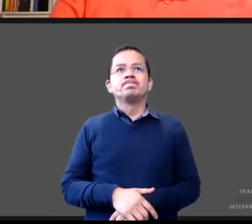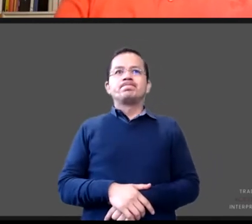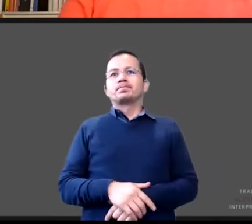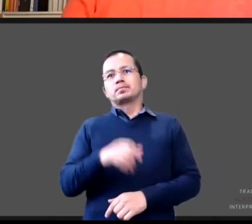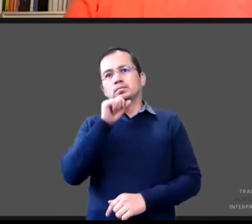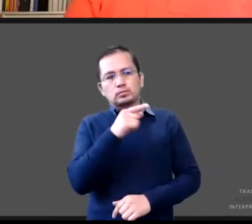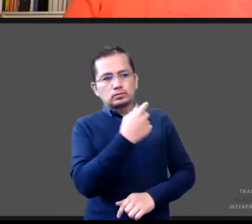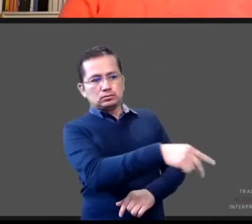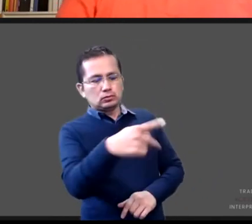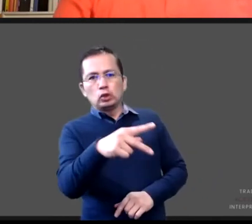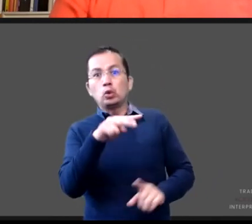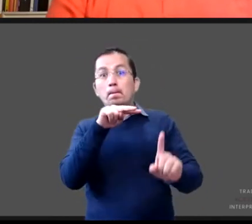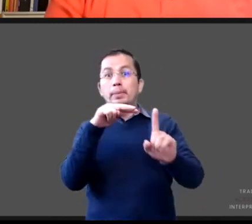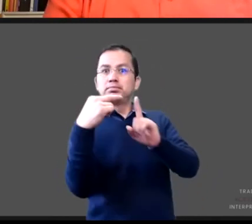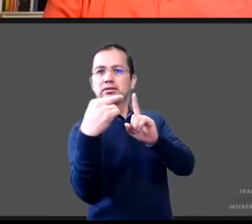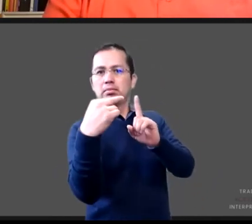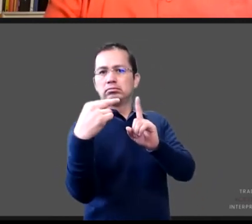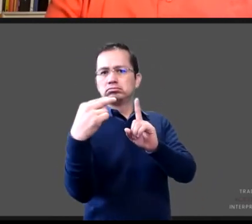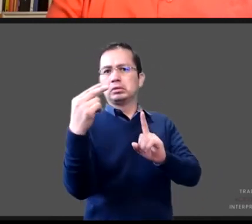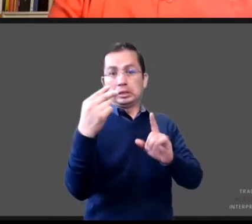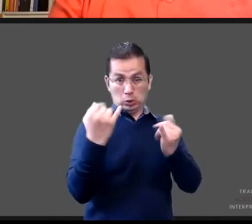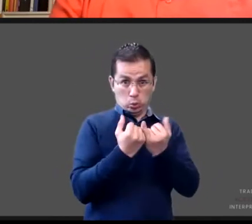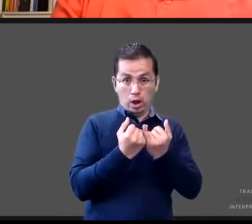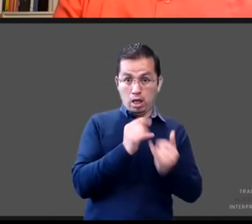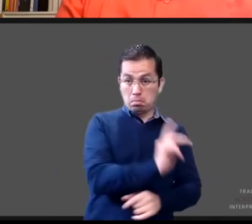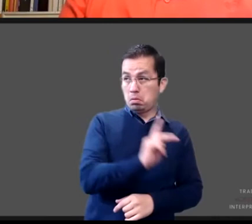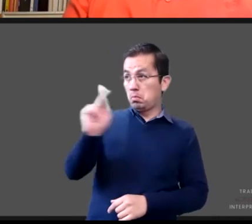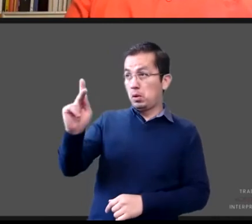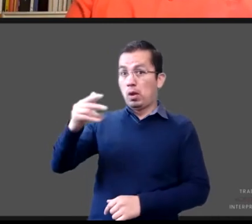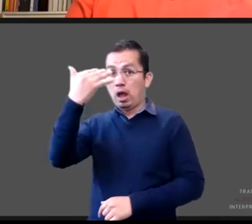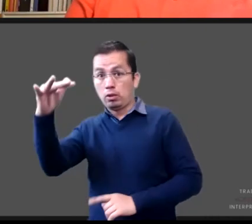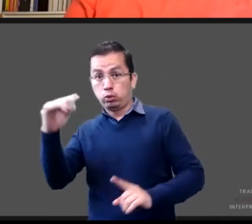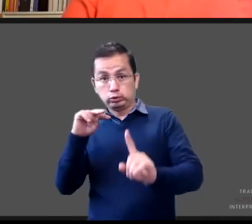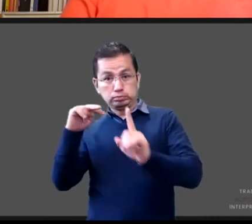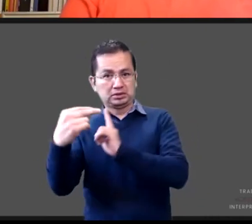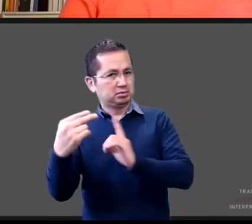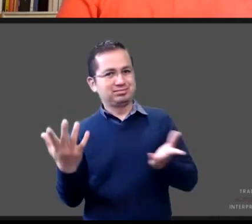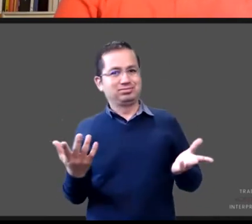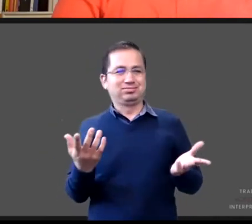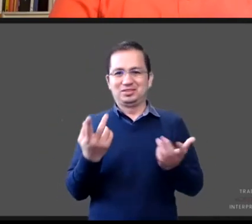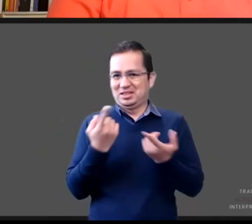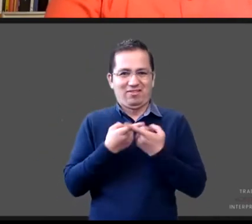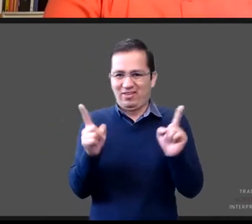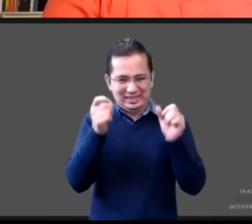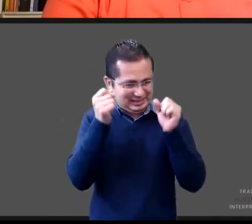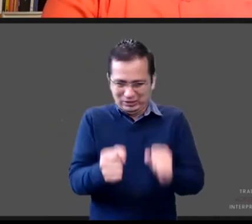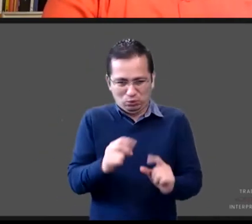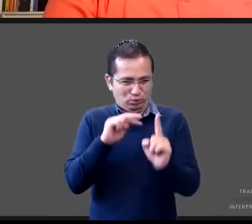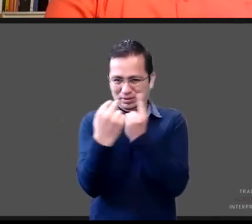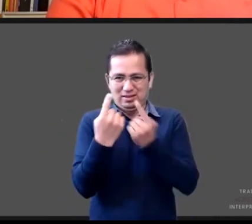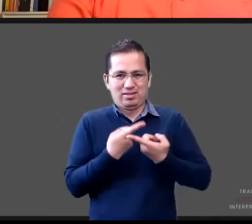plantean, que seguramente no es la misma que nosotros podemos tener sobre el mundo, también ofrece información